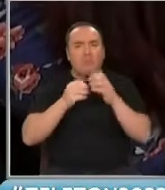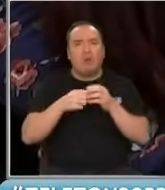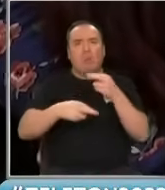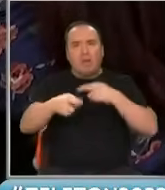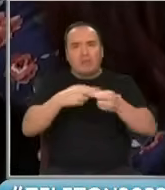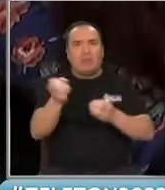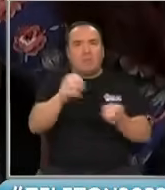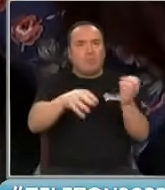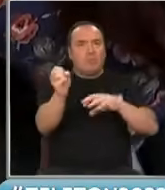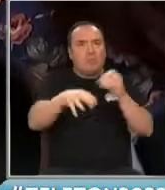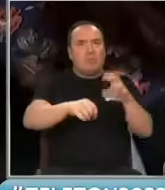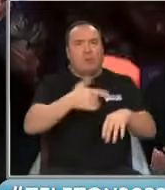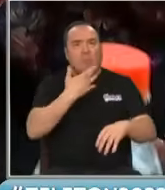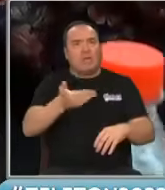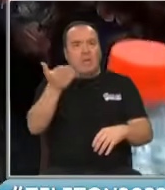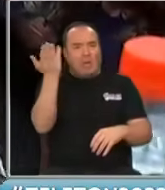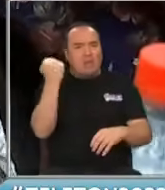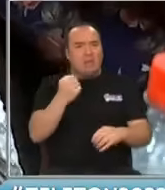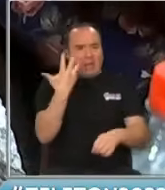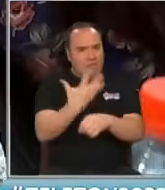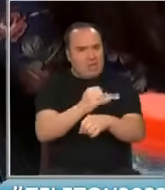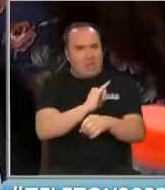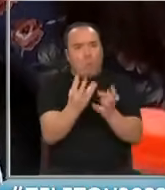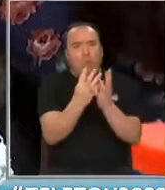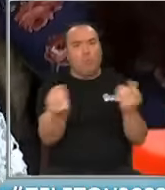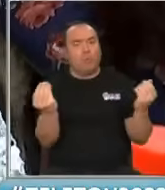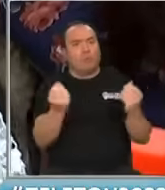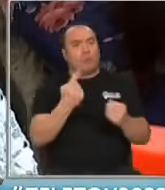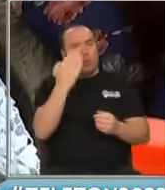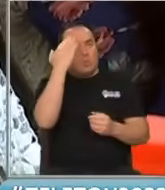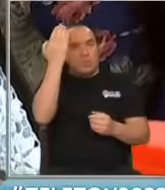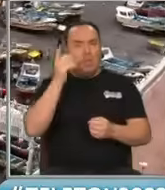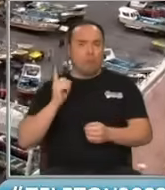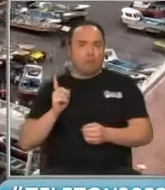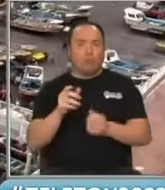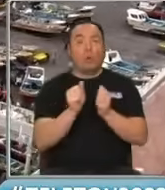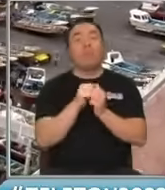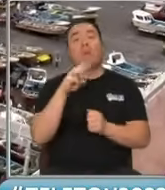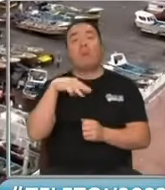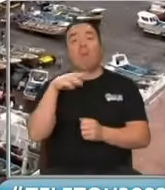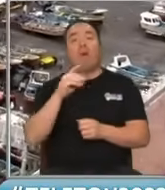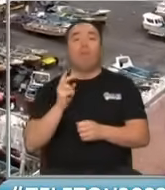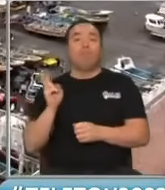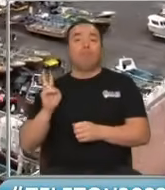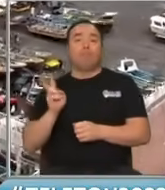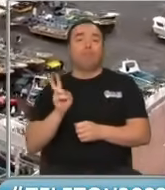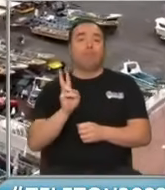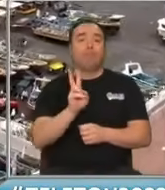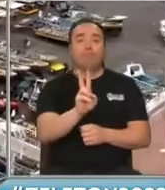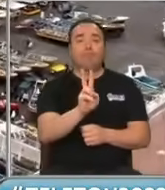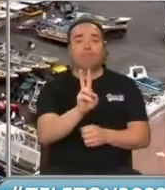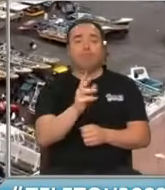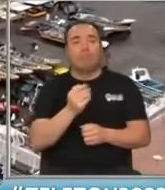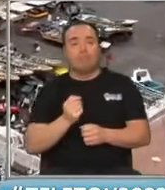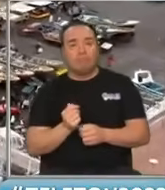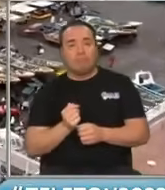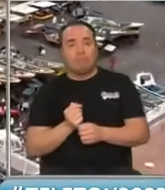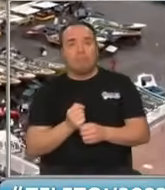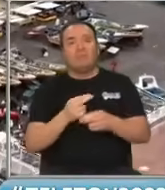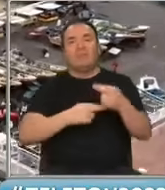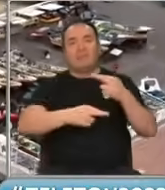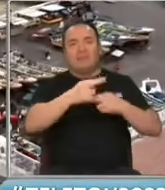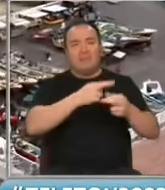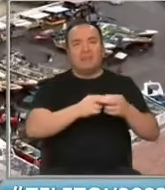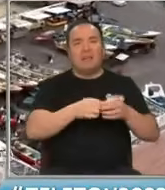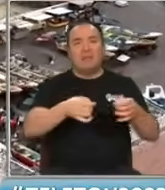de donde nosotros vivíamos, porque un día nosotros con mi mamá fuimos a reciclar